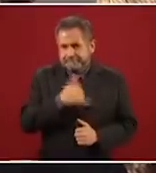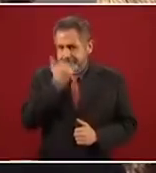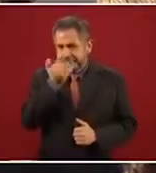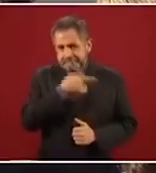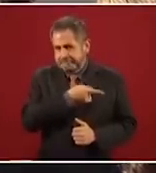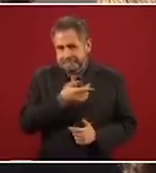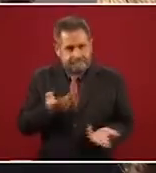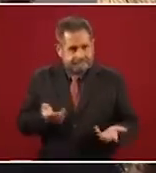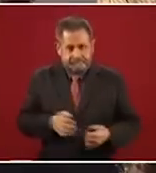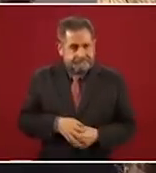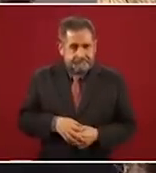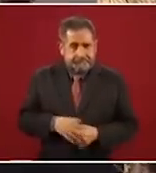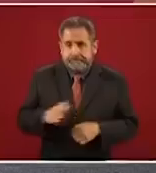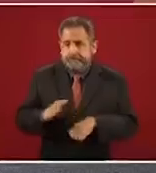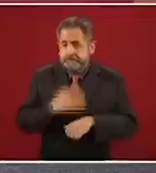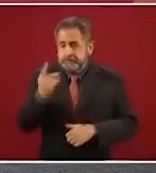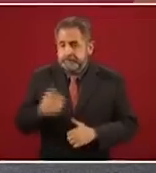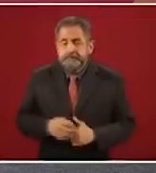porque